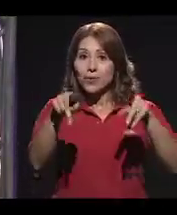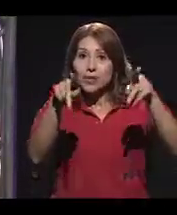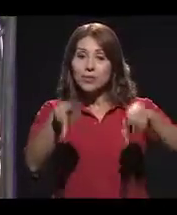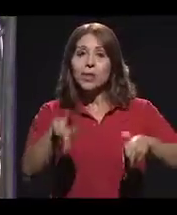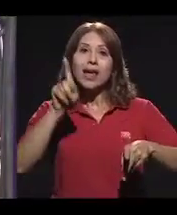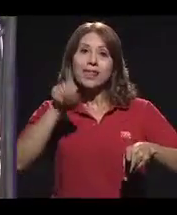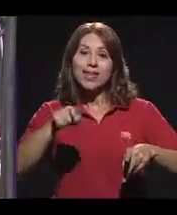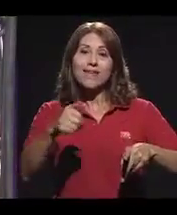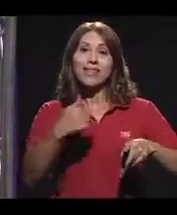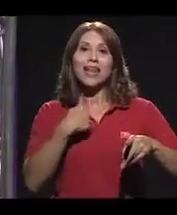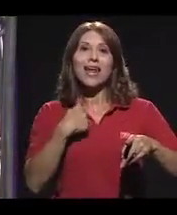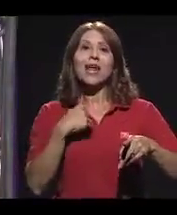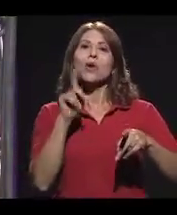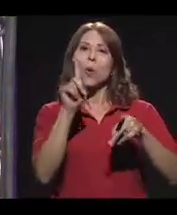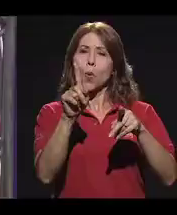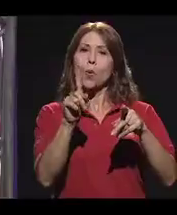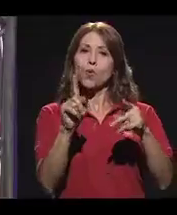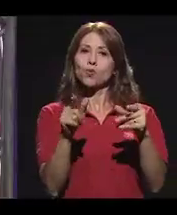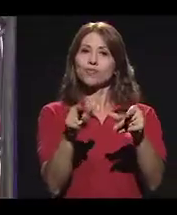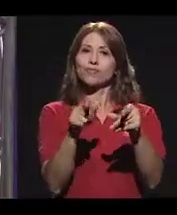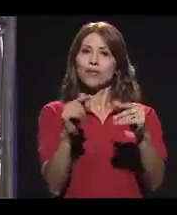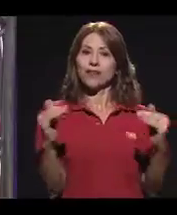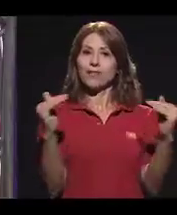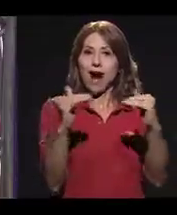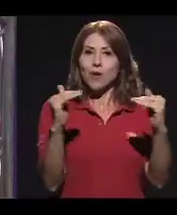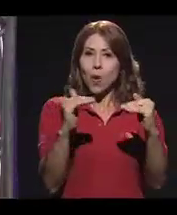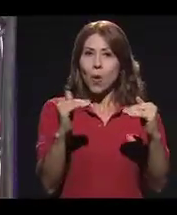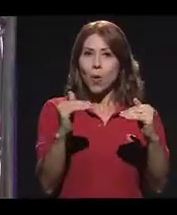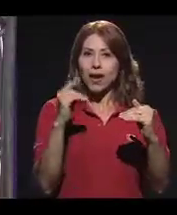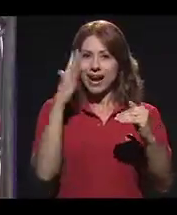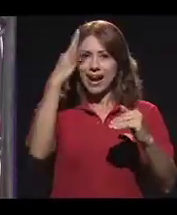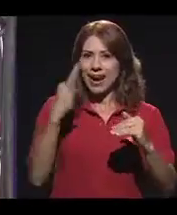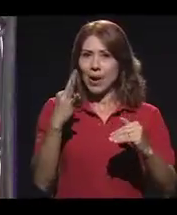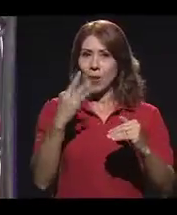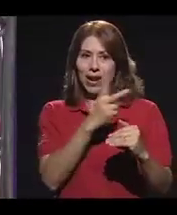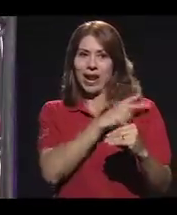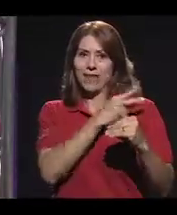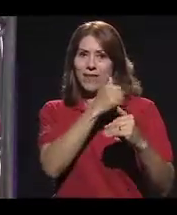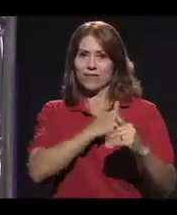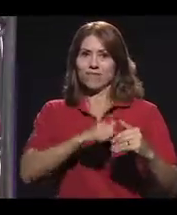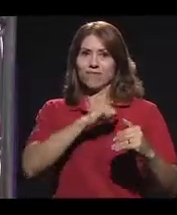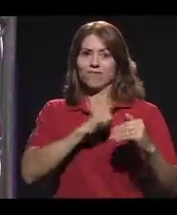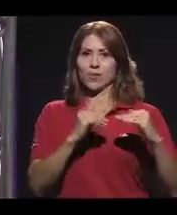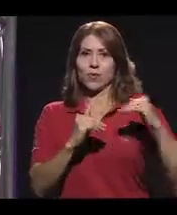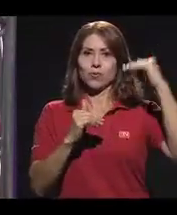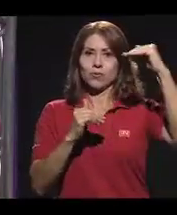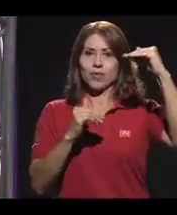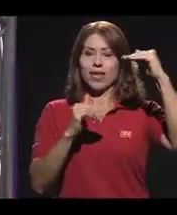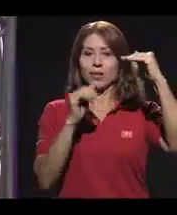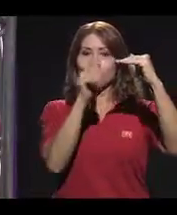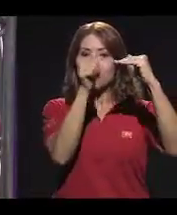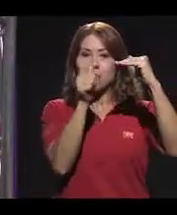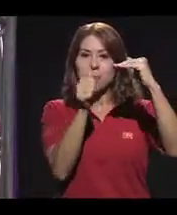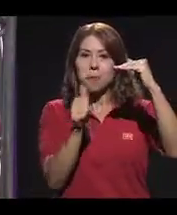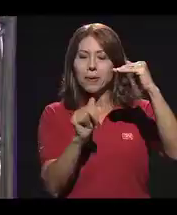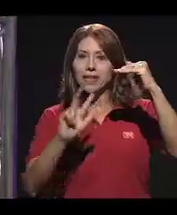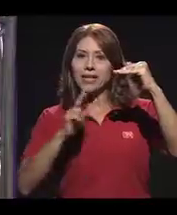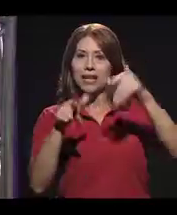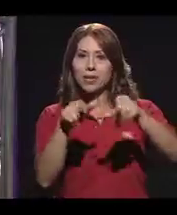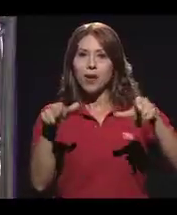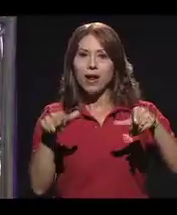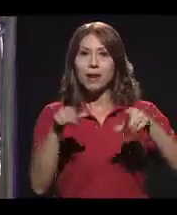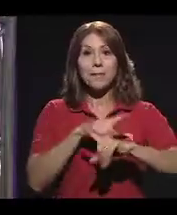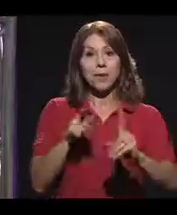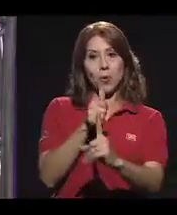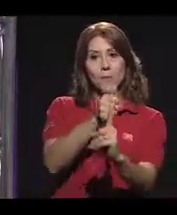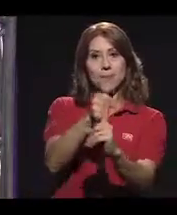por debajo de la más alta jefatura. Sin embargo, va a ser la persona de cada ministerio quien lo envíe, ¿verdad? Y que